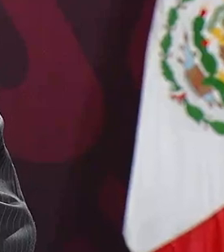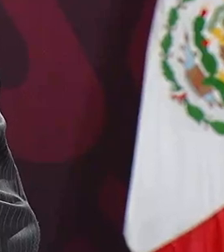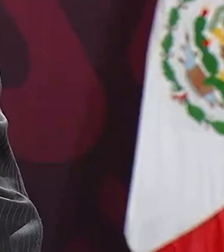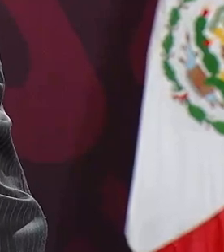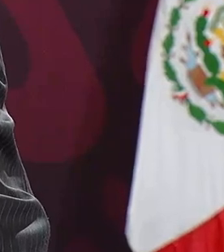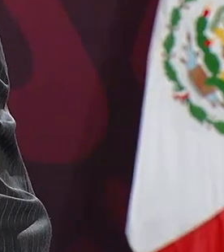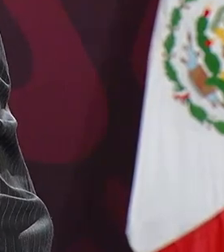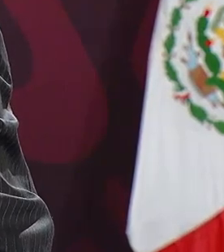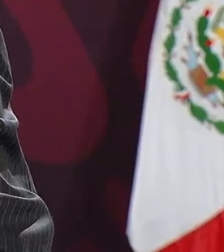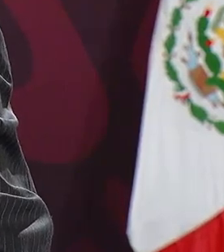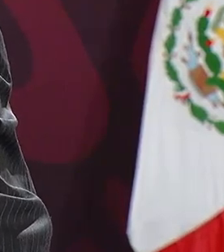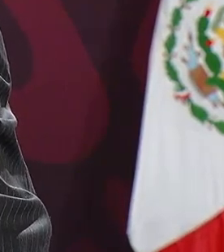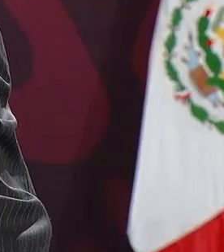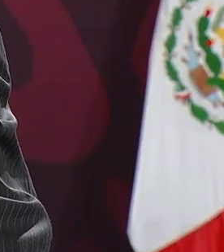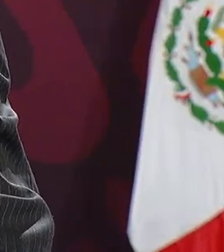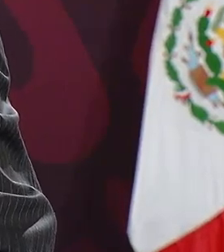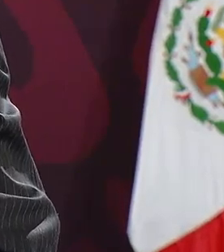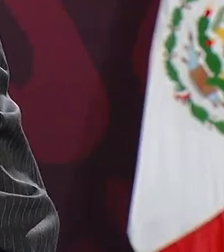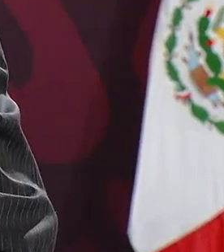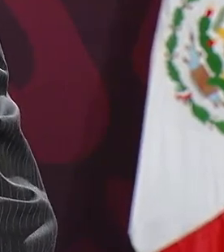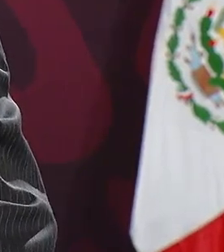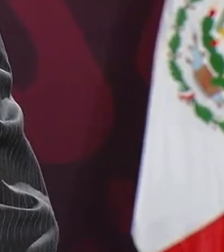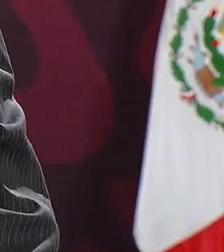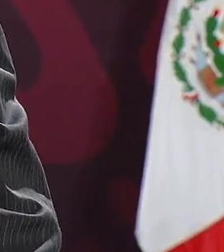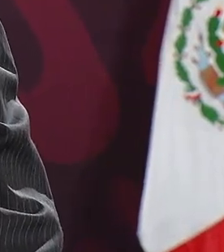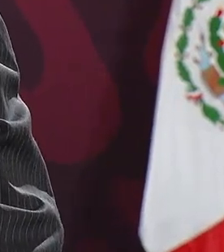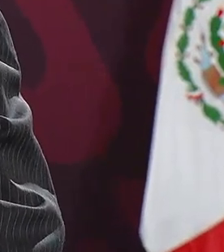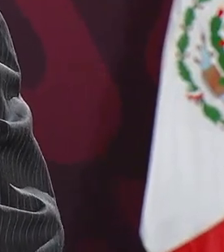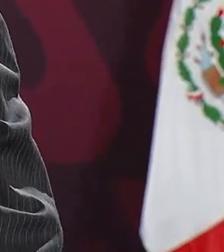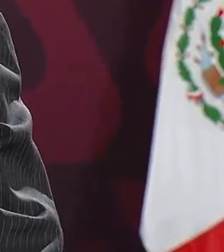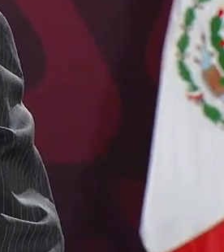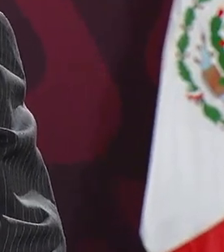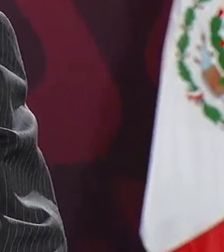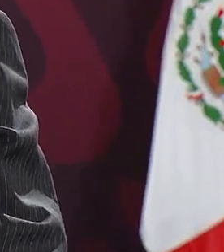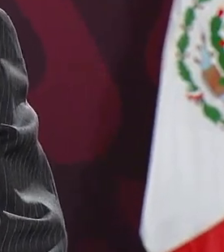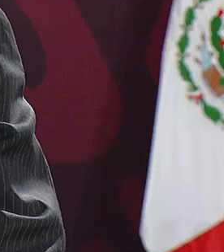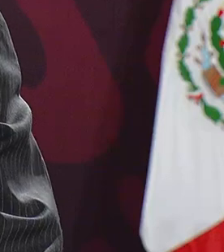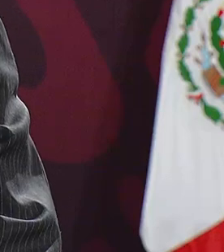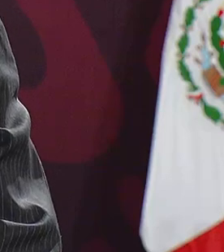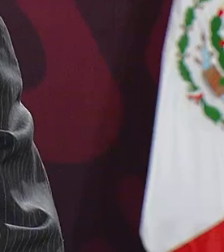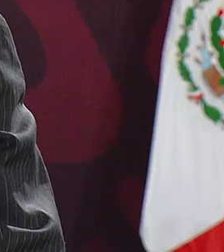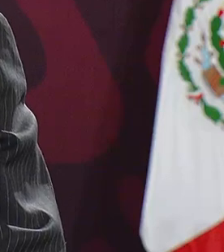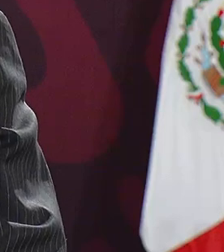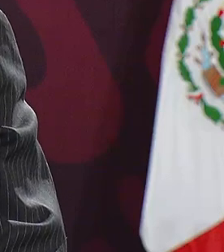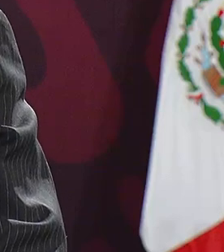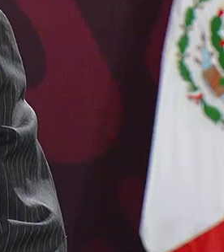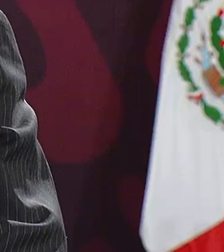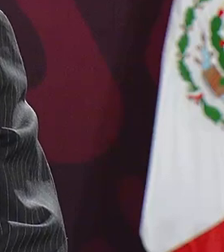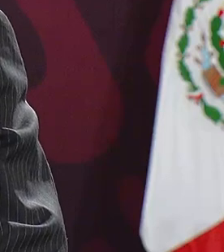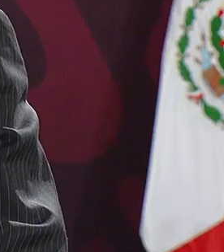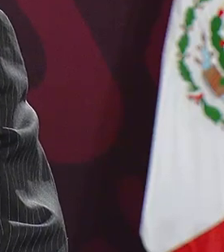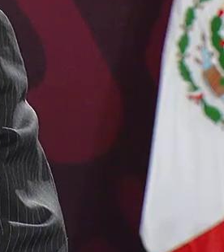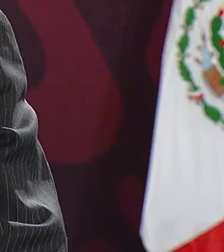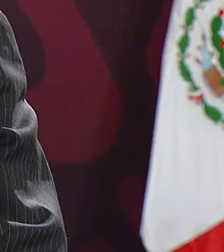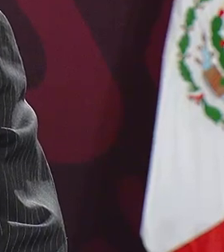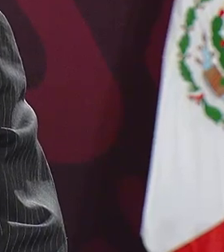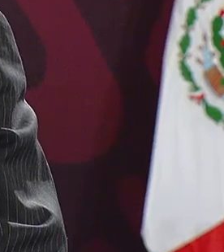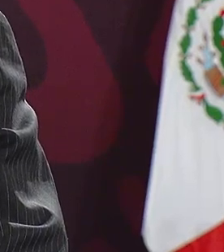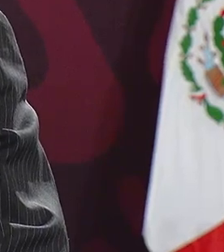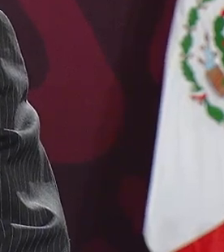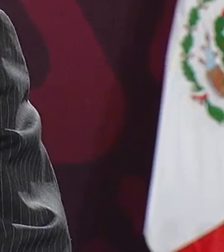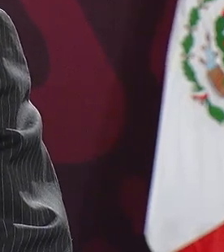De De escribir Todas otras cosas Y de